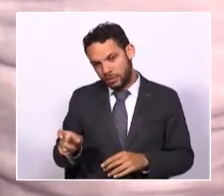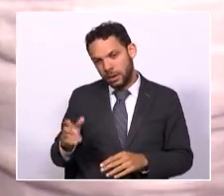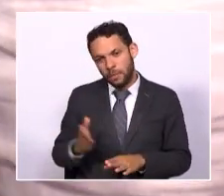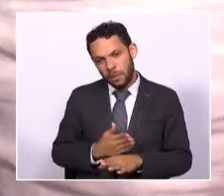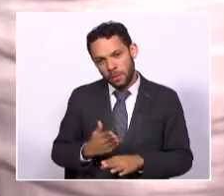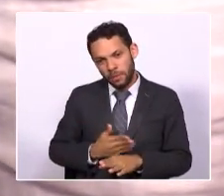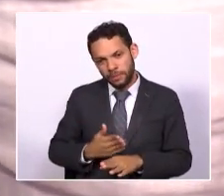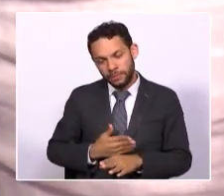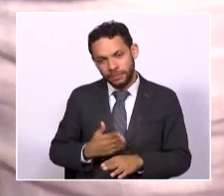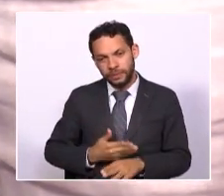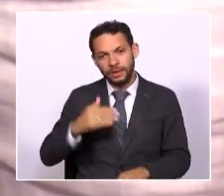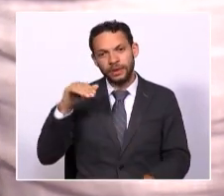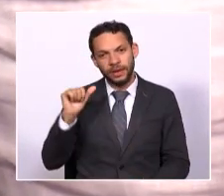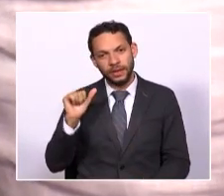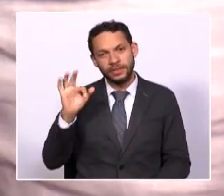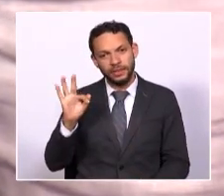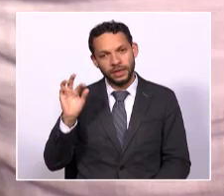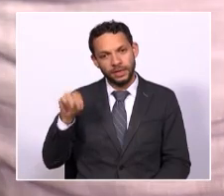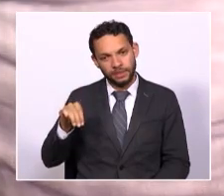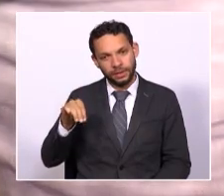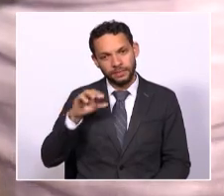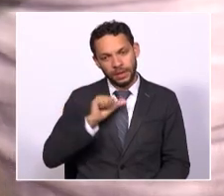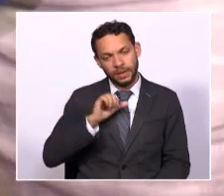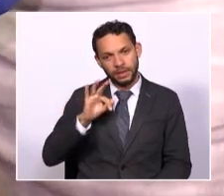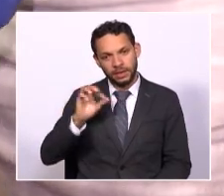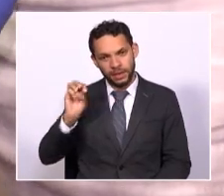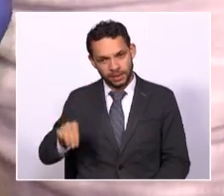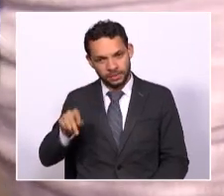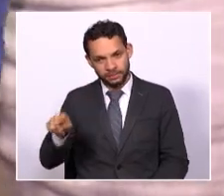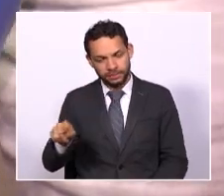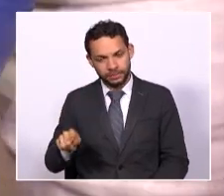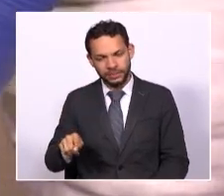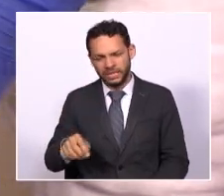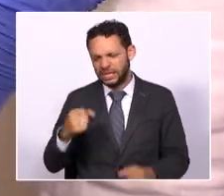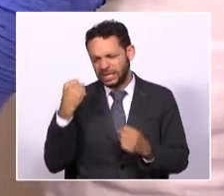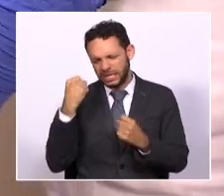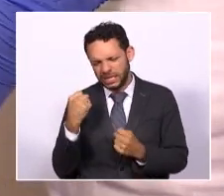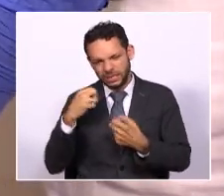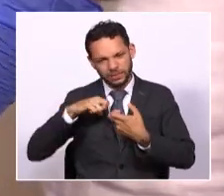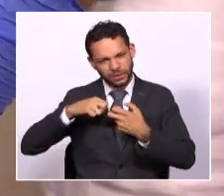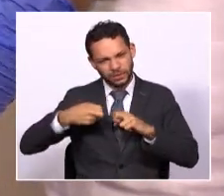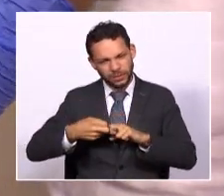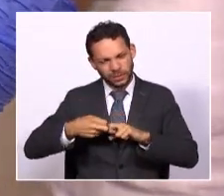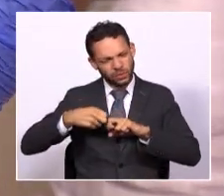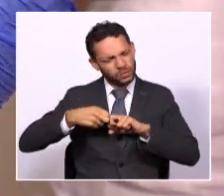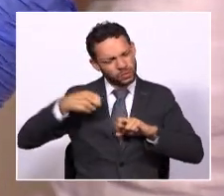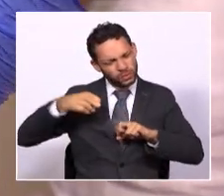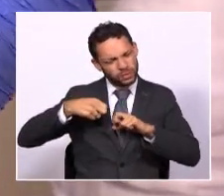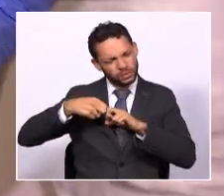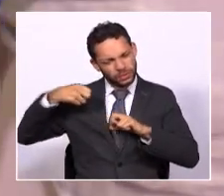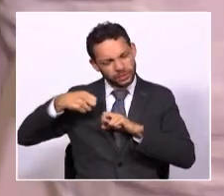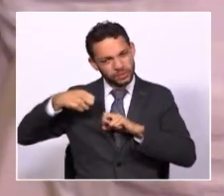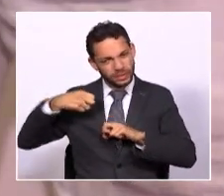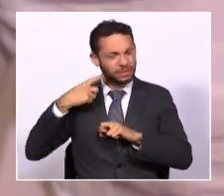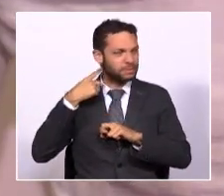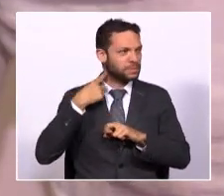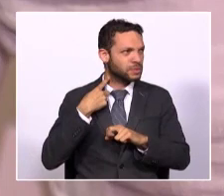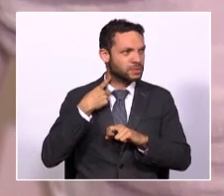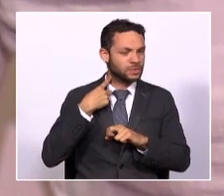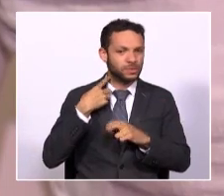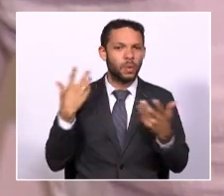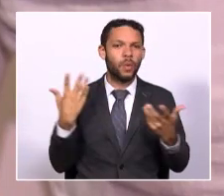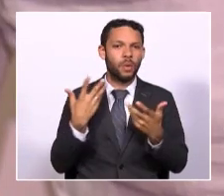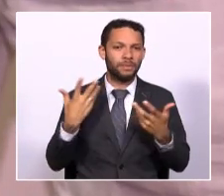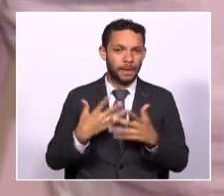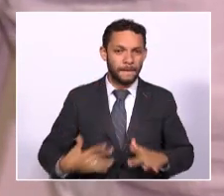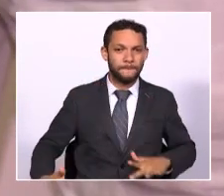de ATM, es decir, de la articulación atemporomandibular, esa tensión a través de este músculo que se llama el esternocleido es transmitido